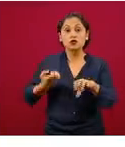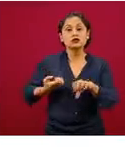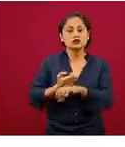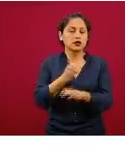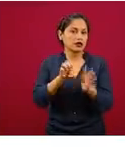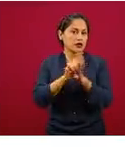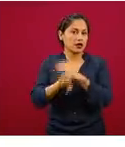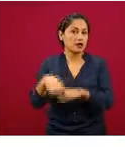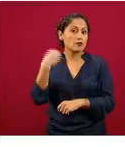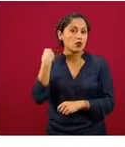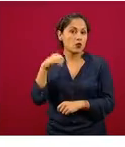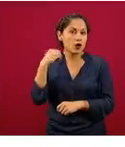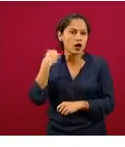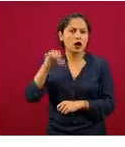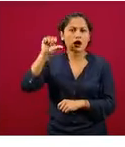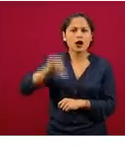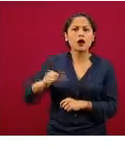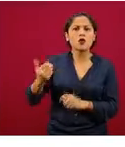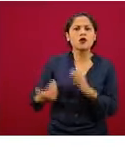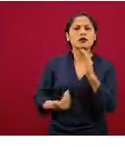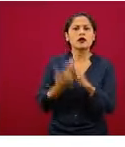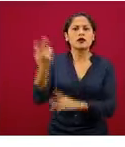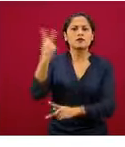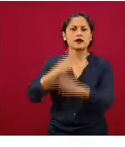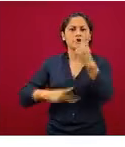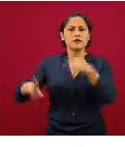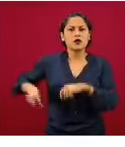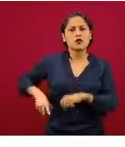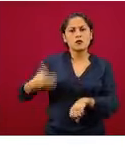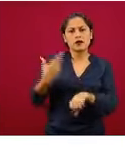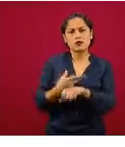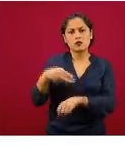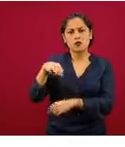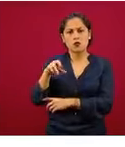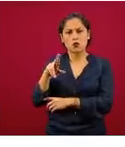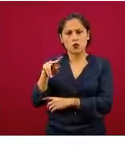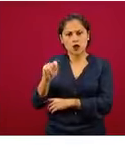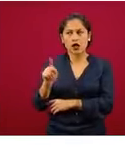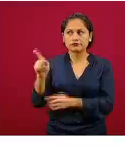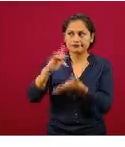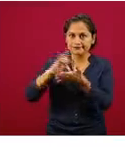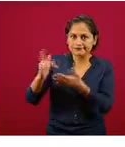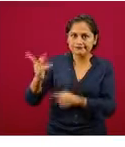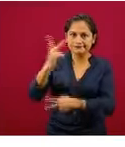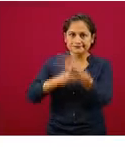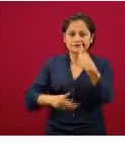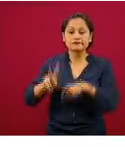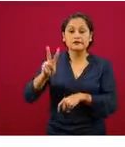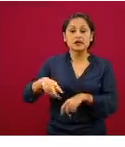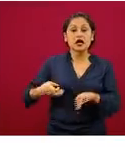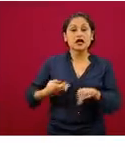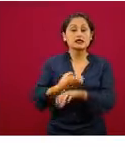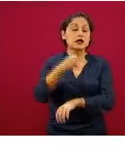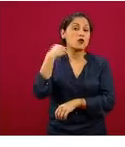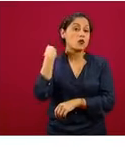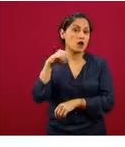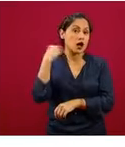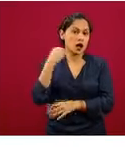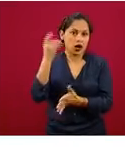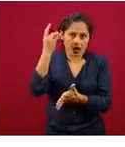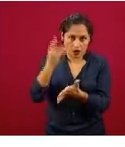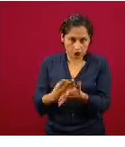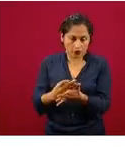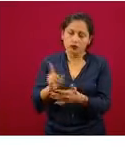Esta mañana nos acompañó el gobernador Murat y se lo agradecemos. Es uno de los estados, no el único, pero es el que tiene la mayor